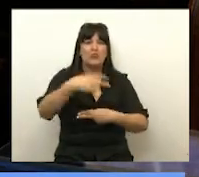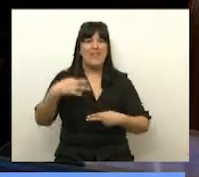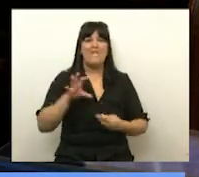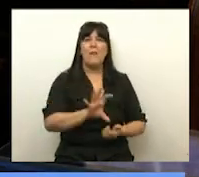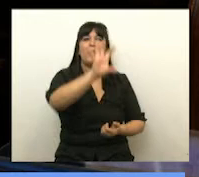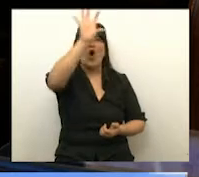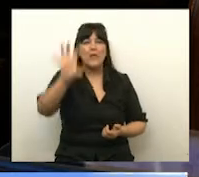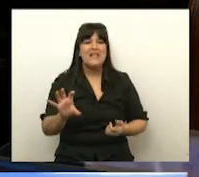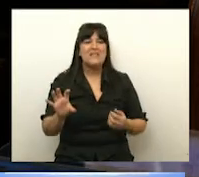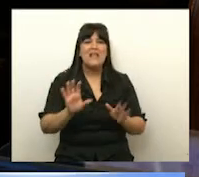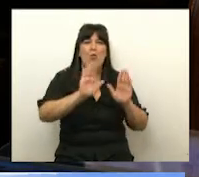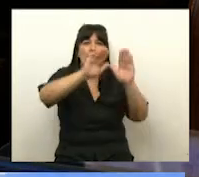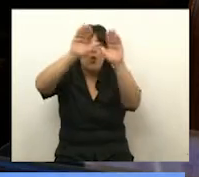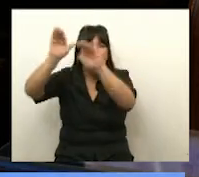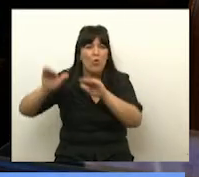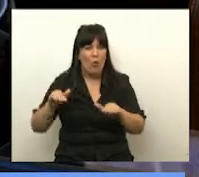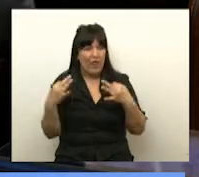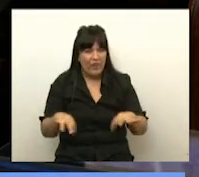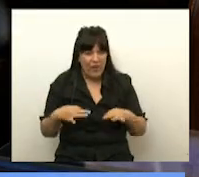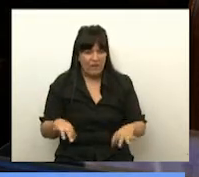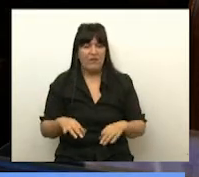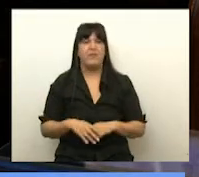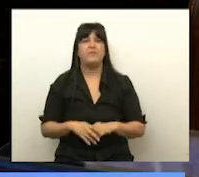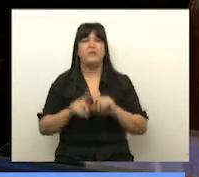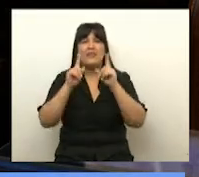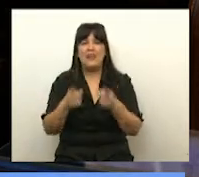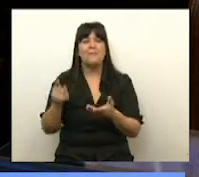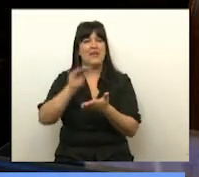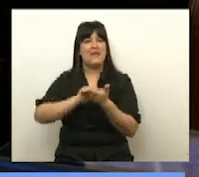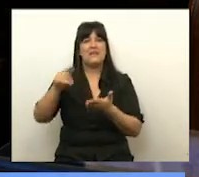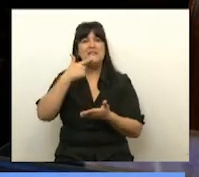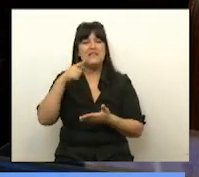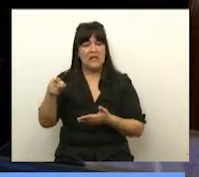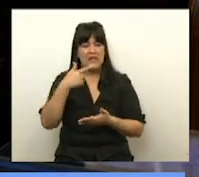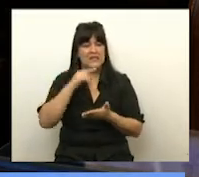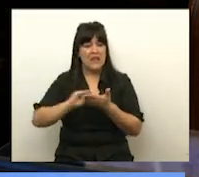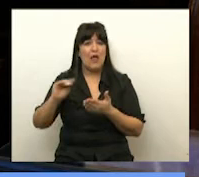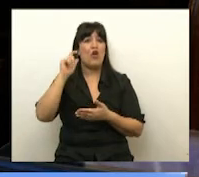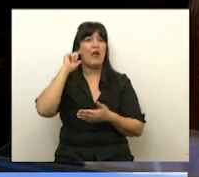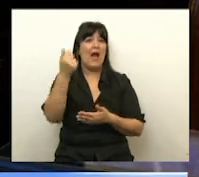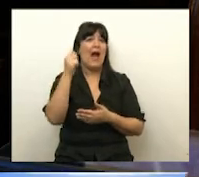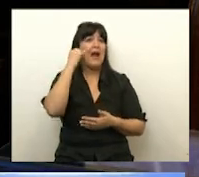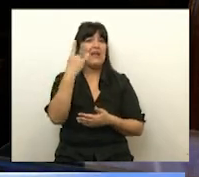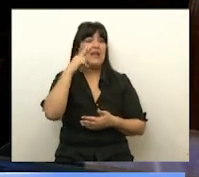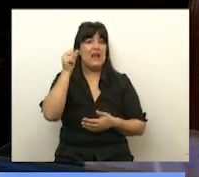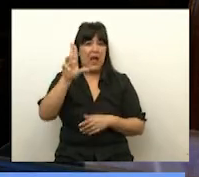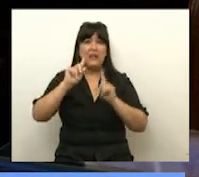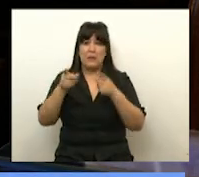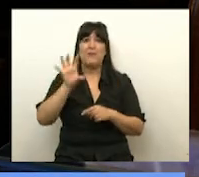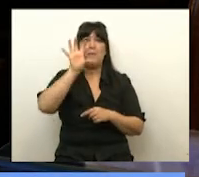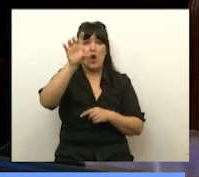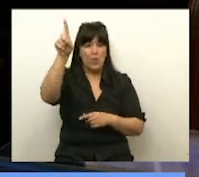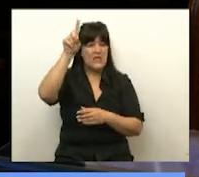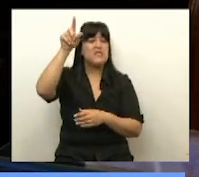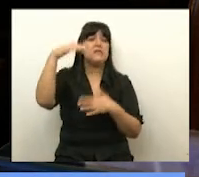ocurrido, hemos federalizado el ajuste. Como decía el senador Aguilar, y es otro gran problema que tenemos en el interior, es entender